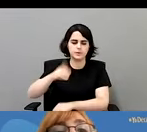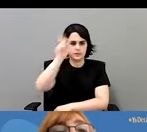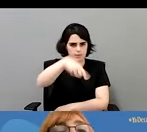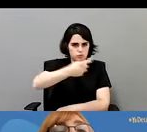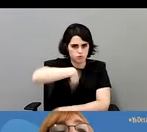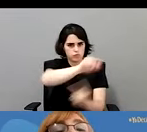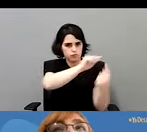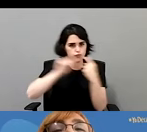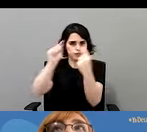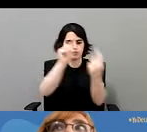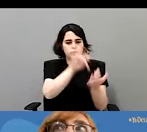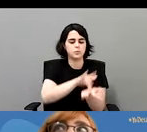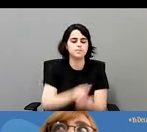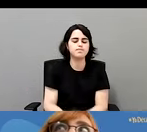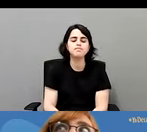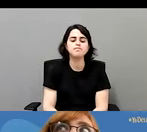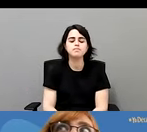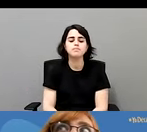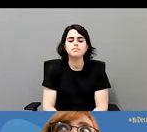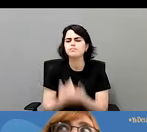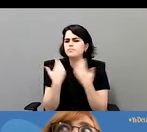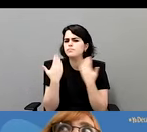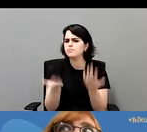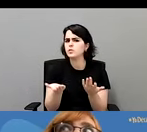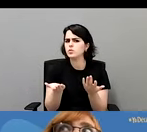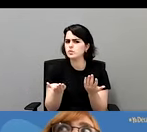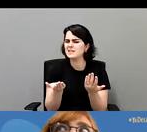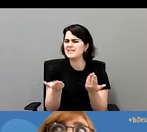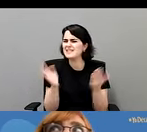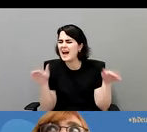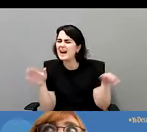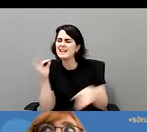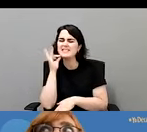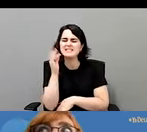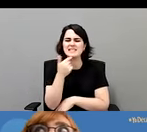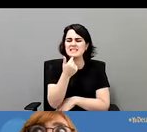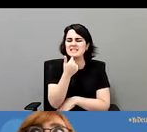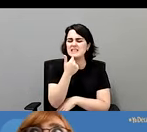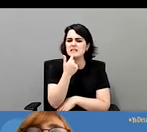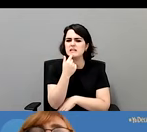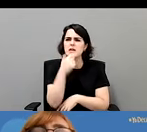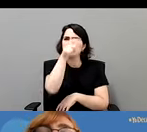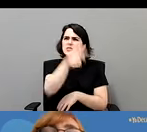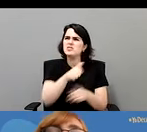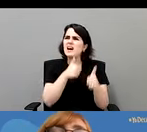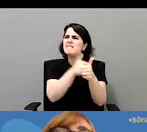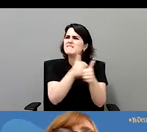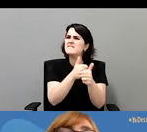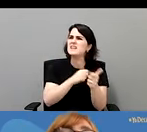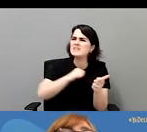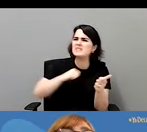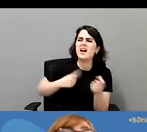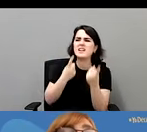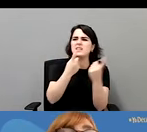debatamos. Y entonces esto, Ángeles, si la persona necesita asistente personal